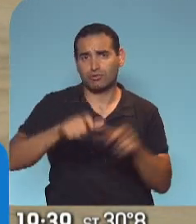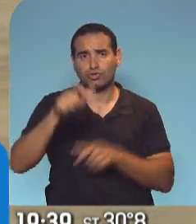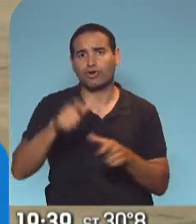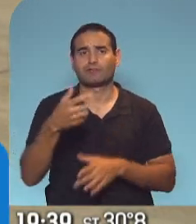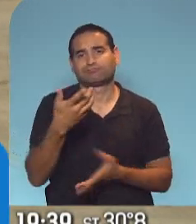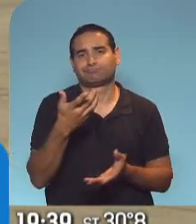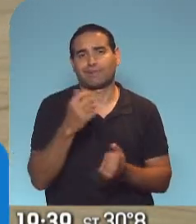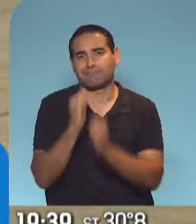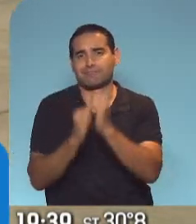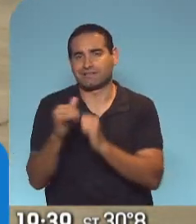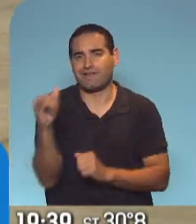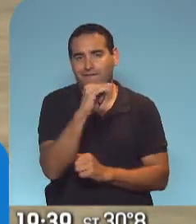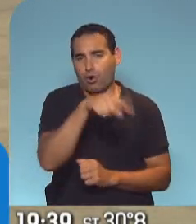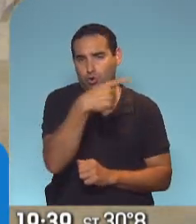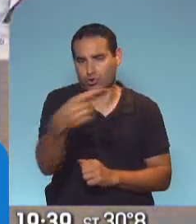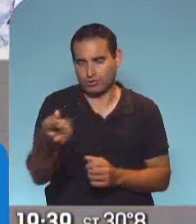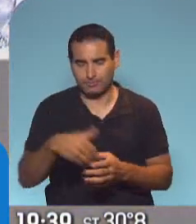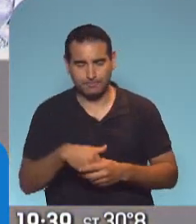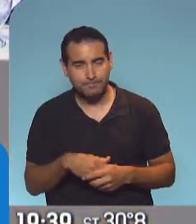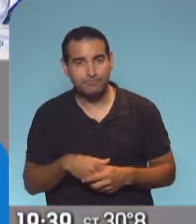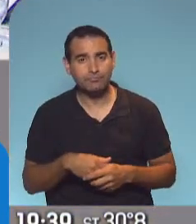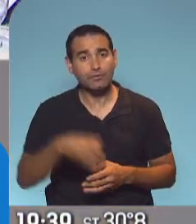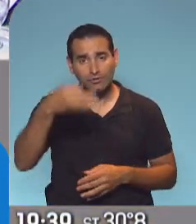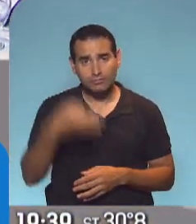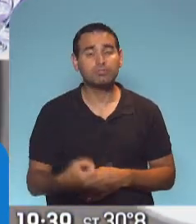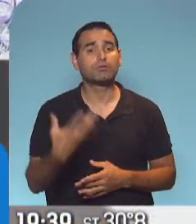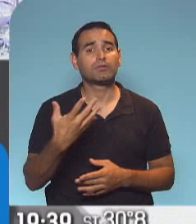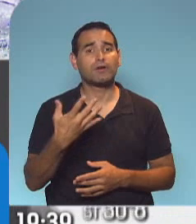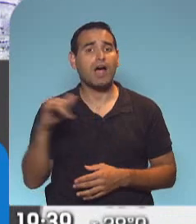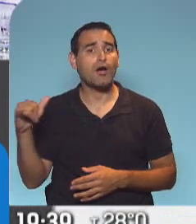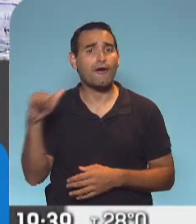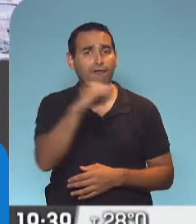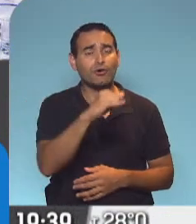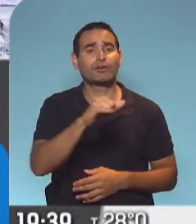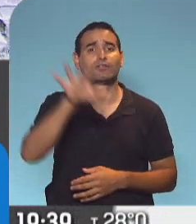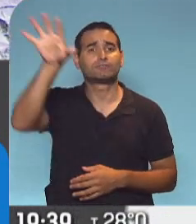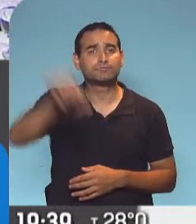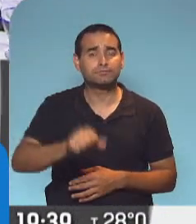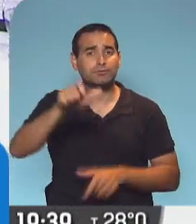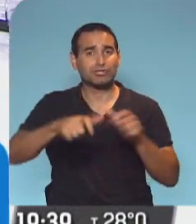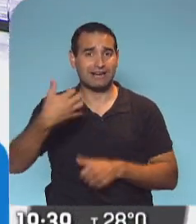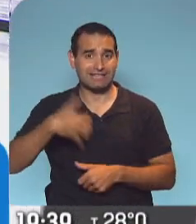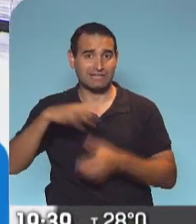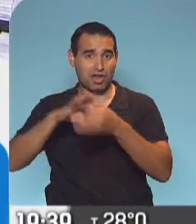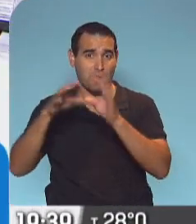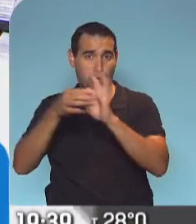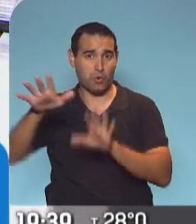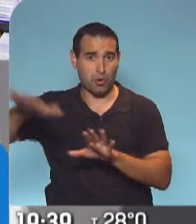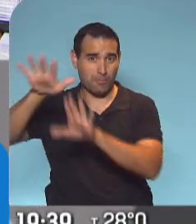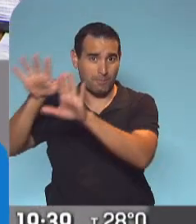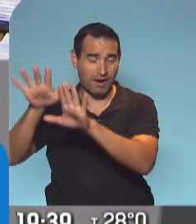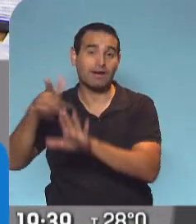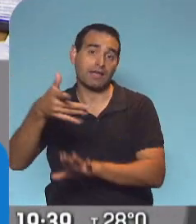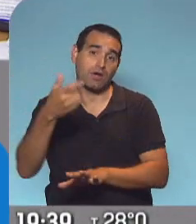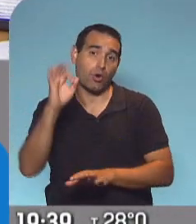las aerolíneas extranjeras, ¿no? Concretamente, las aeronaves que van a ir en busca de los argentinos que están en este momento en Europa, donde la Organización Mundial de la Salud ha